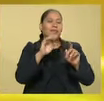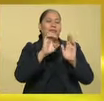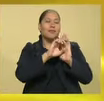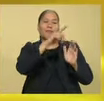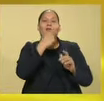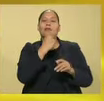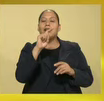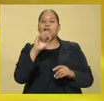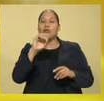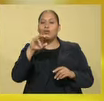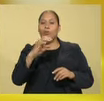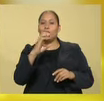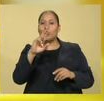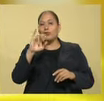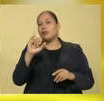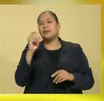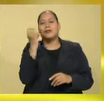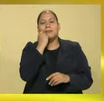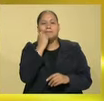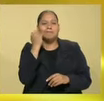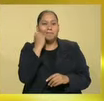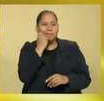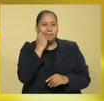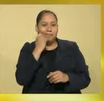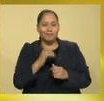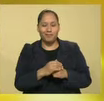importa! Yo también no importa.